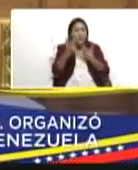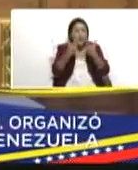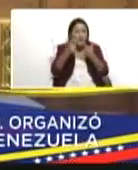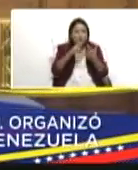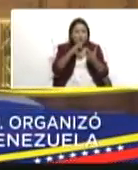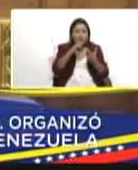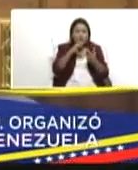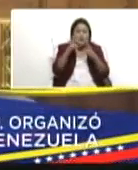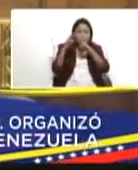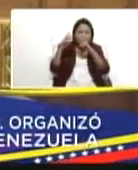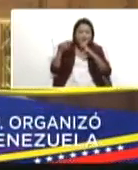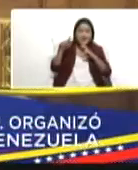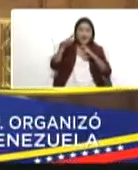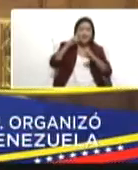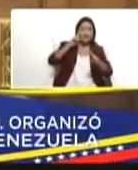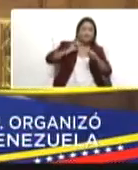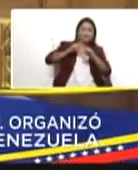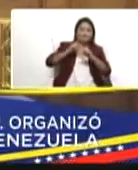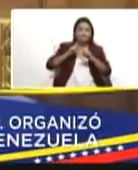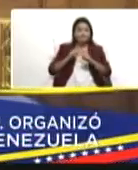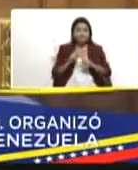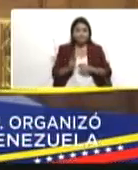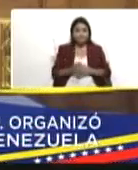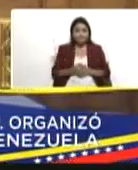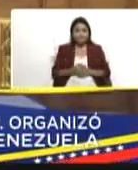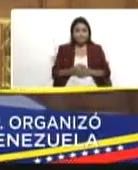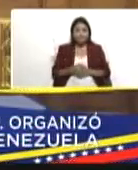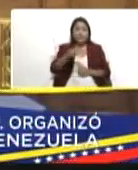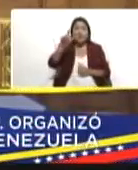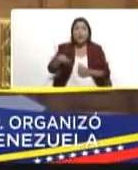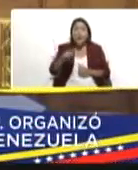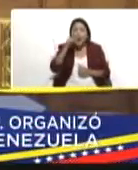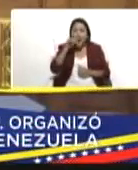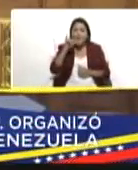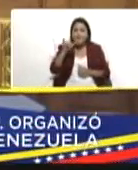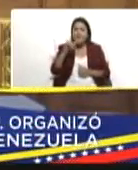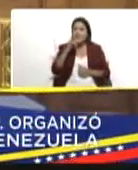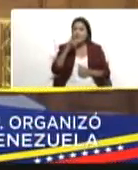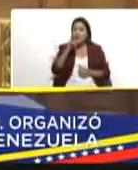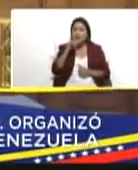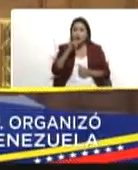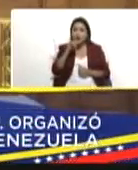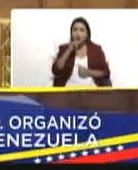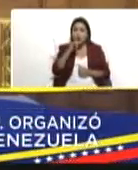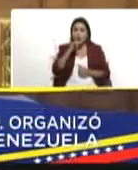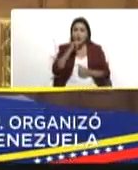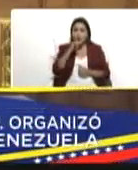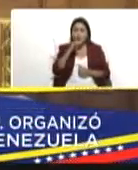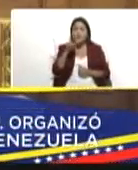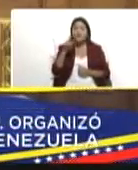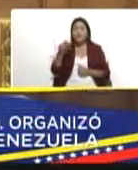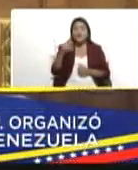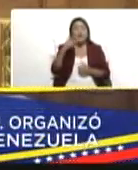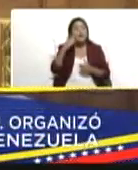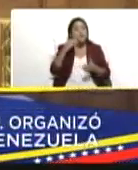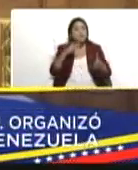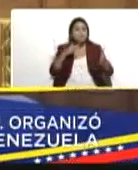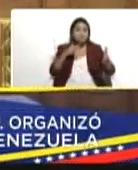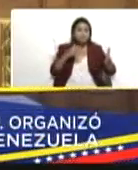cerca y le dieron la misma orden ataque